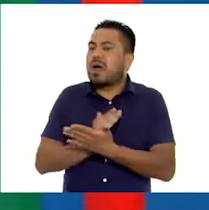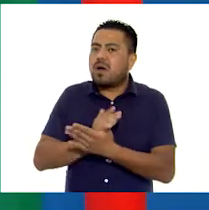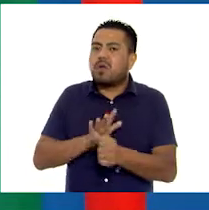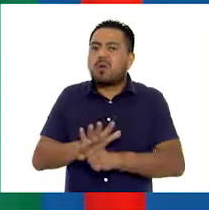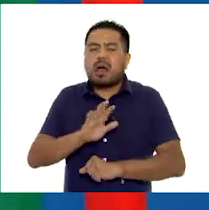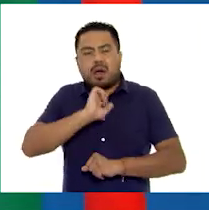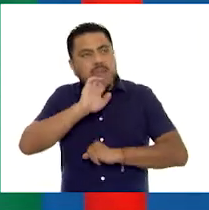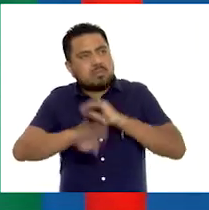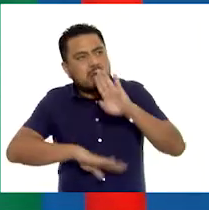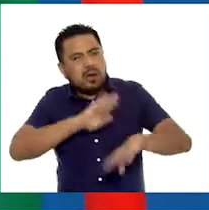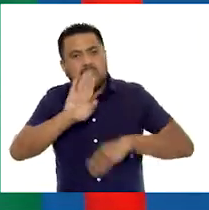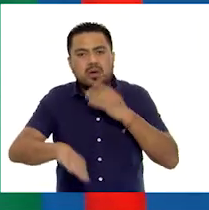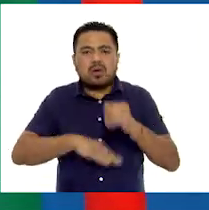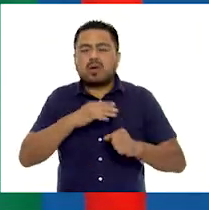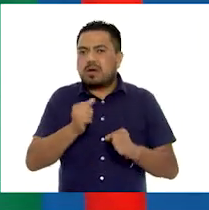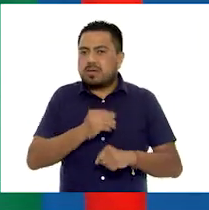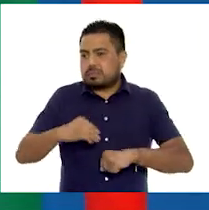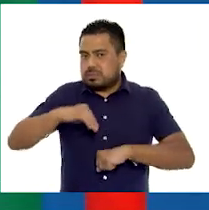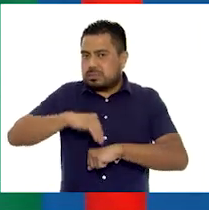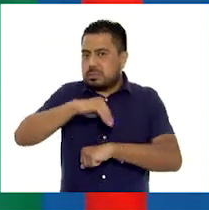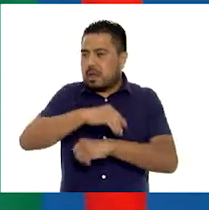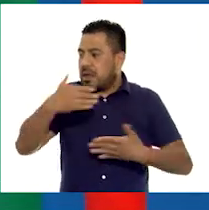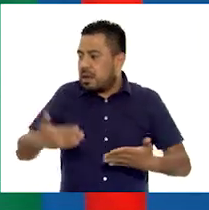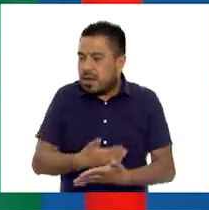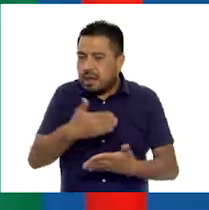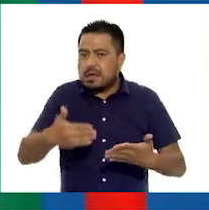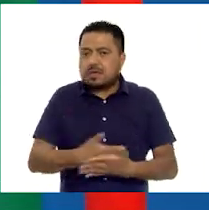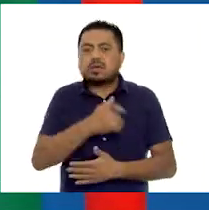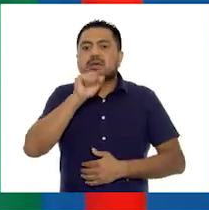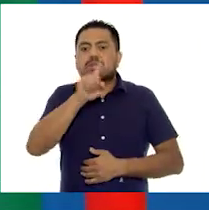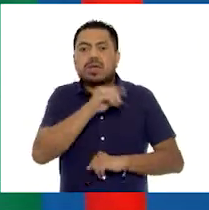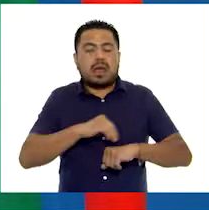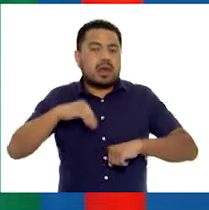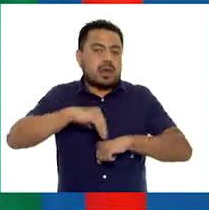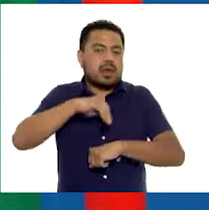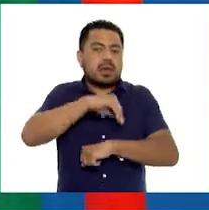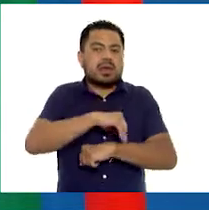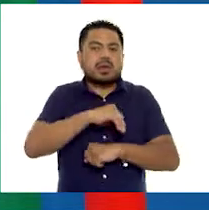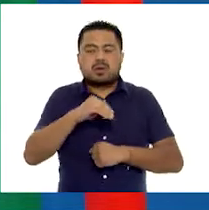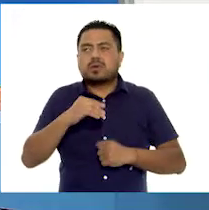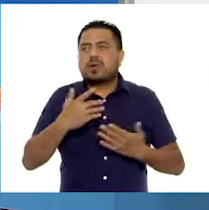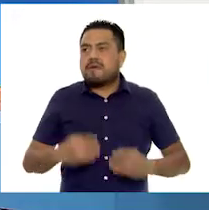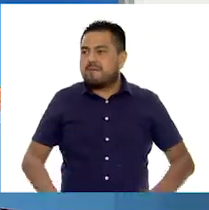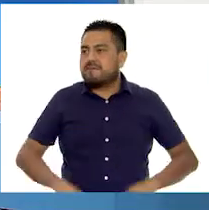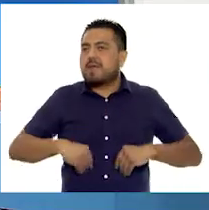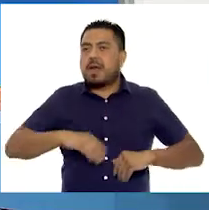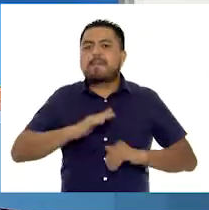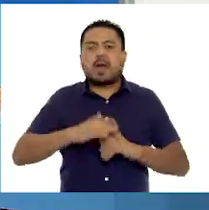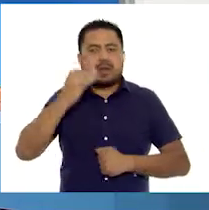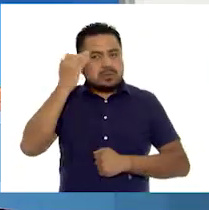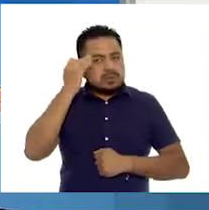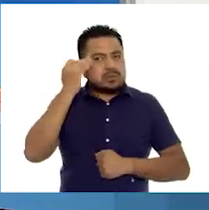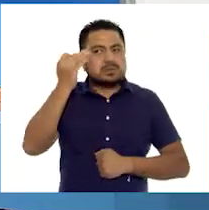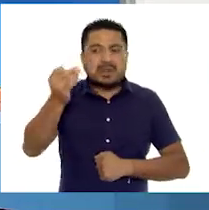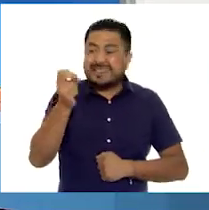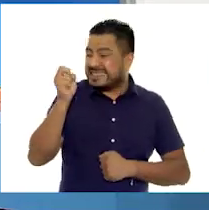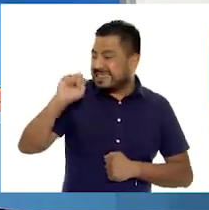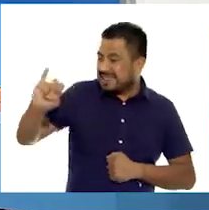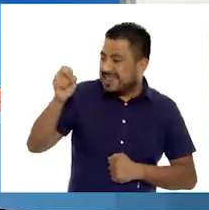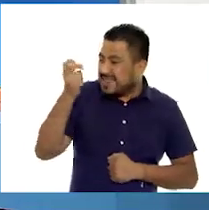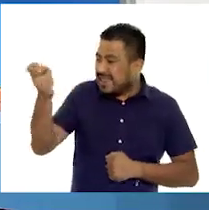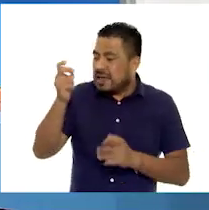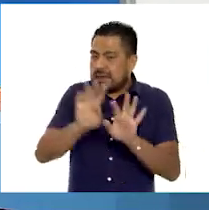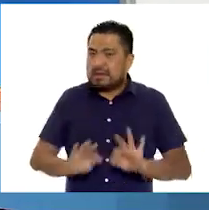mortalidad del incremento de nacimientos y del aumento en la esperanza de vida exacto esos son los factores